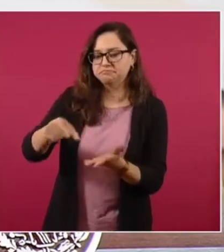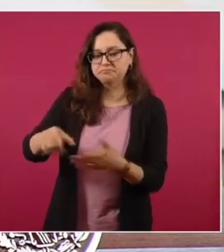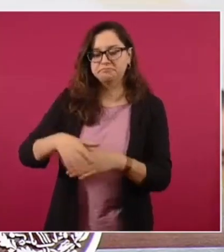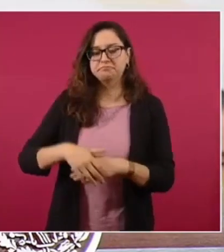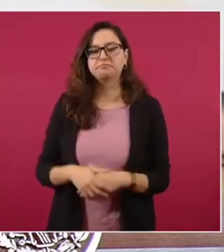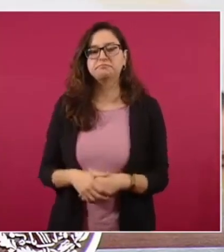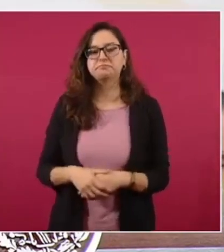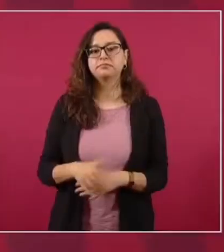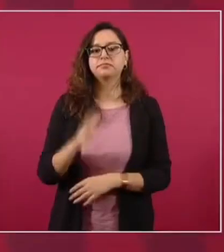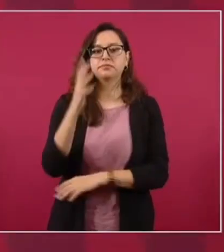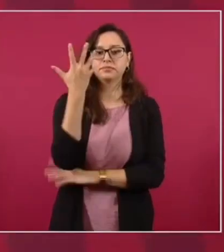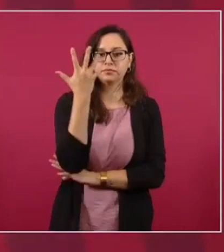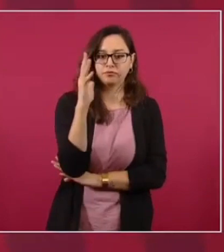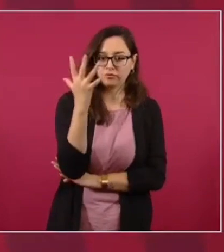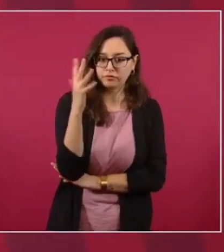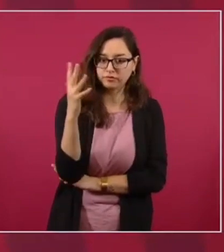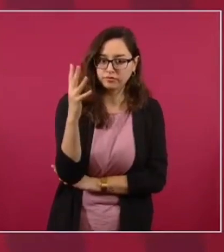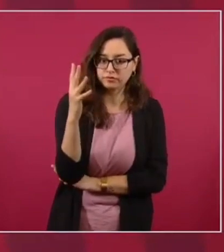con árboles